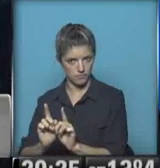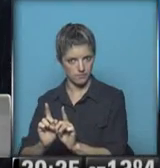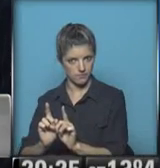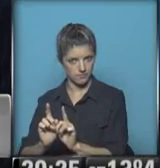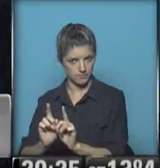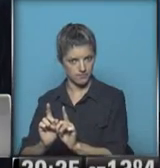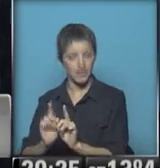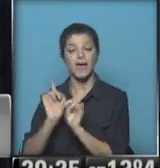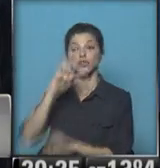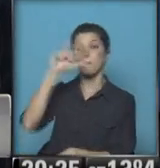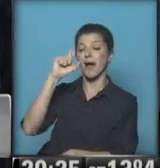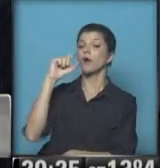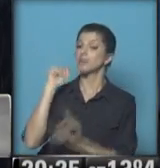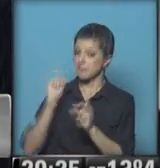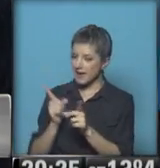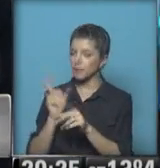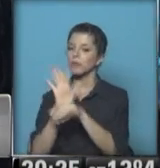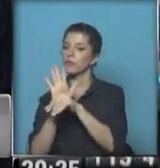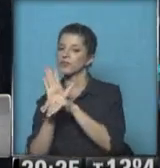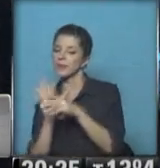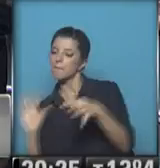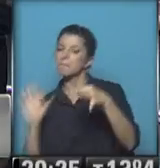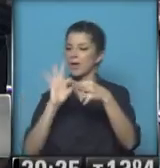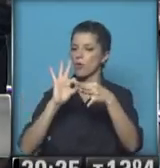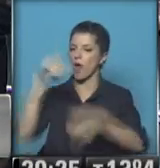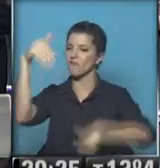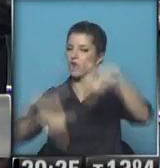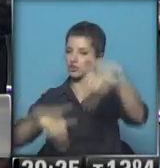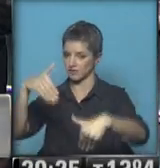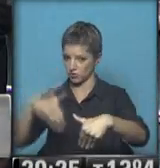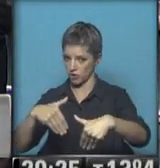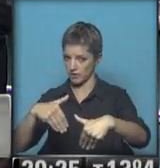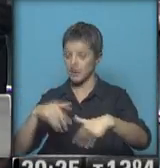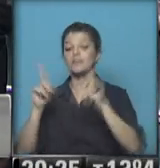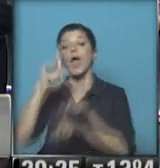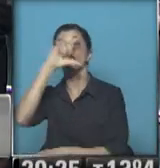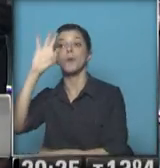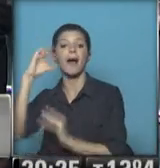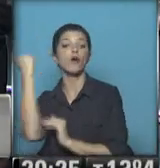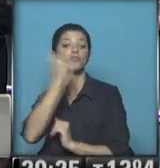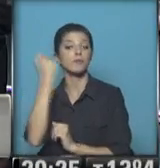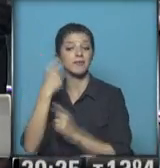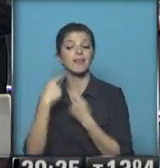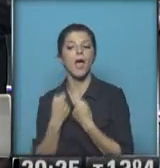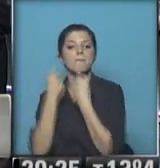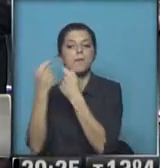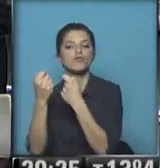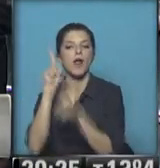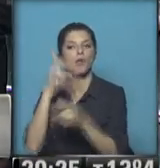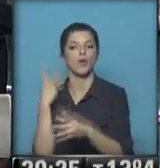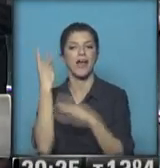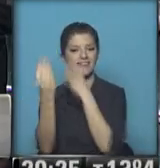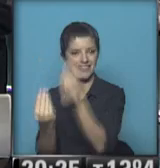juegan el partido electoral bancos importantes que apoyan a candidatos de la oposición